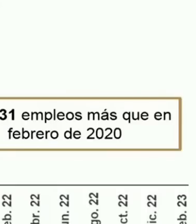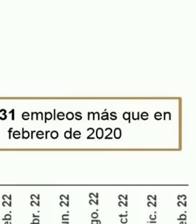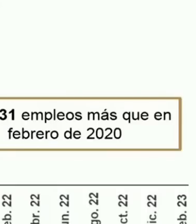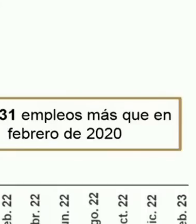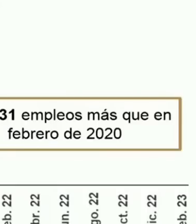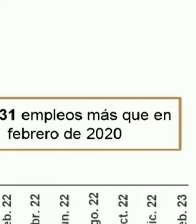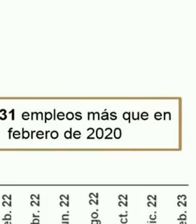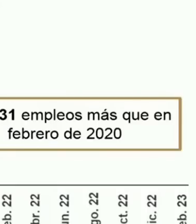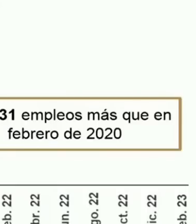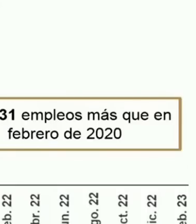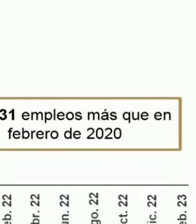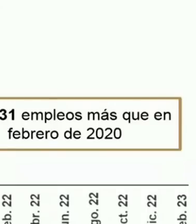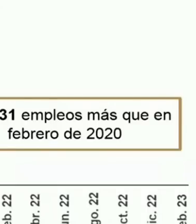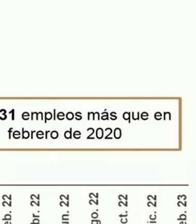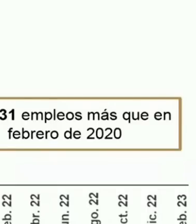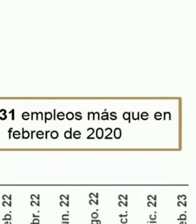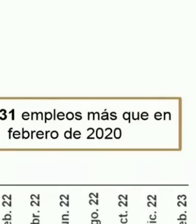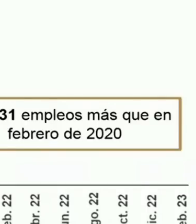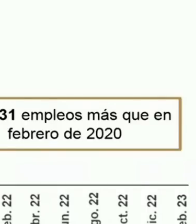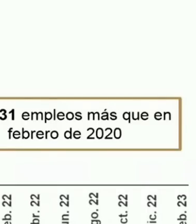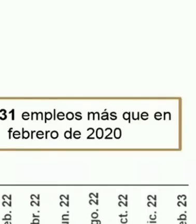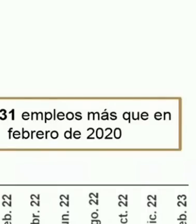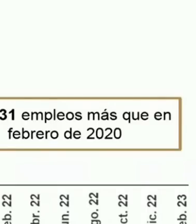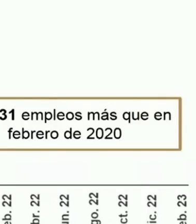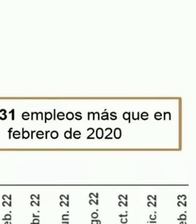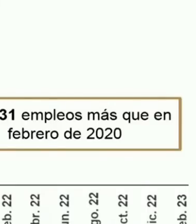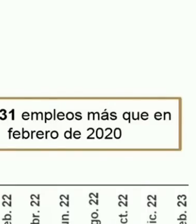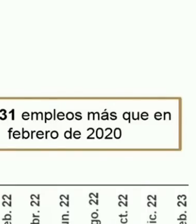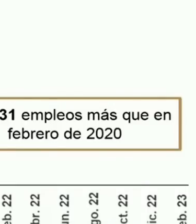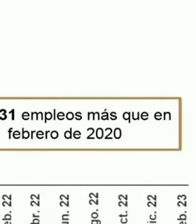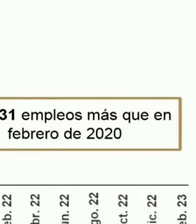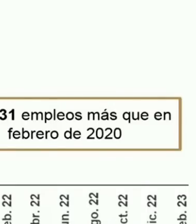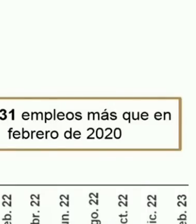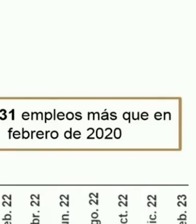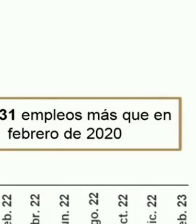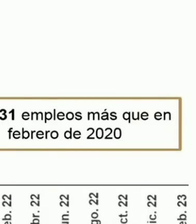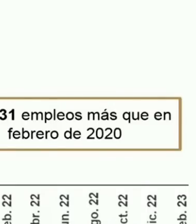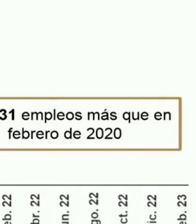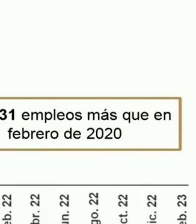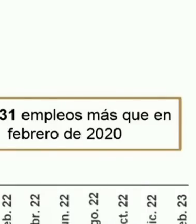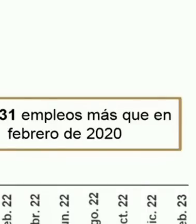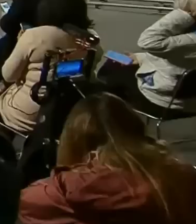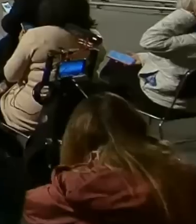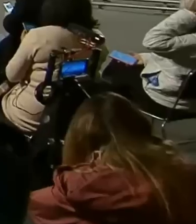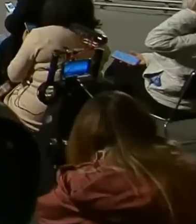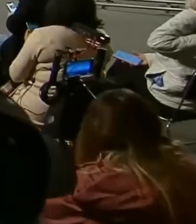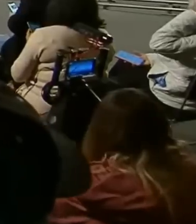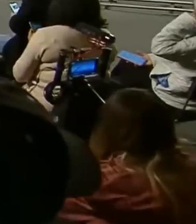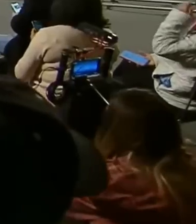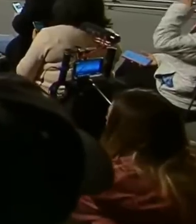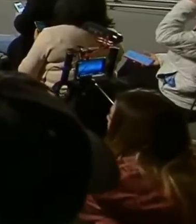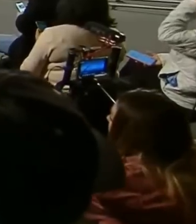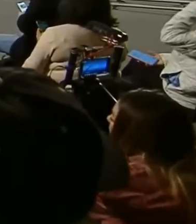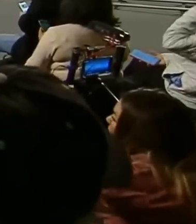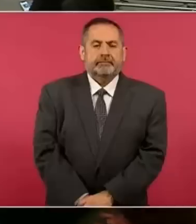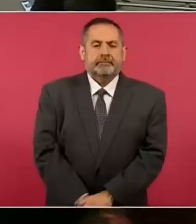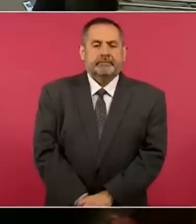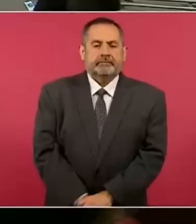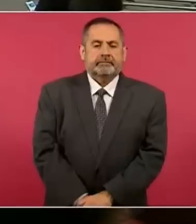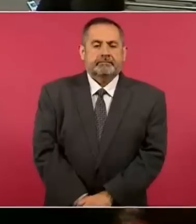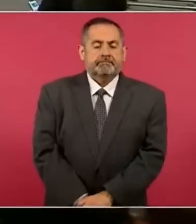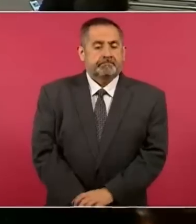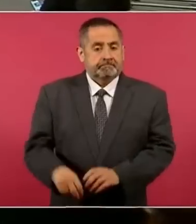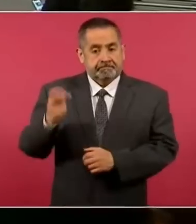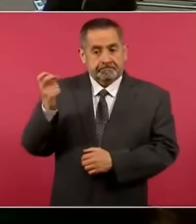no es más que la gente que se busca la vida de manera independiente, ¿no? Estos